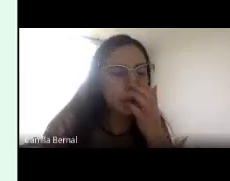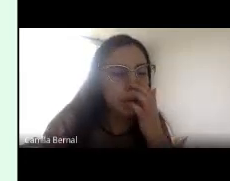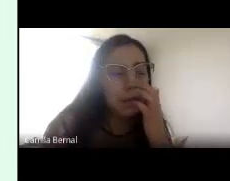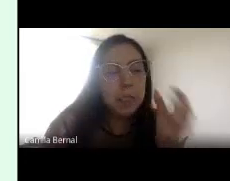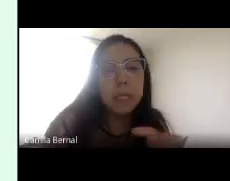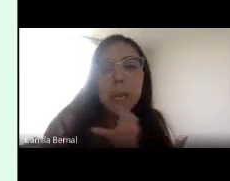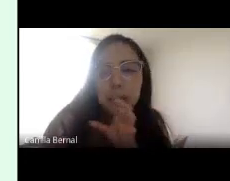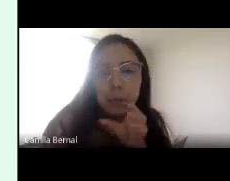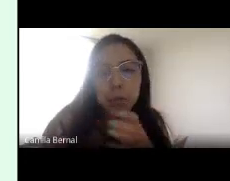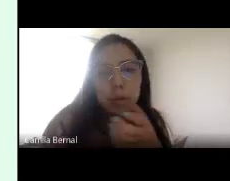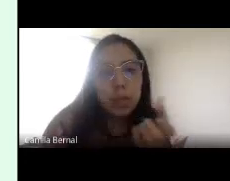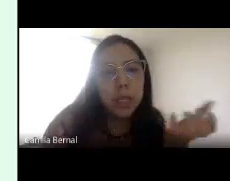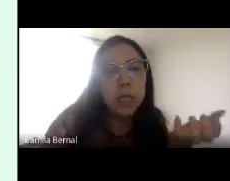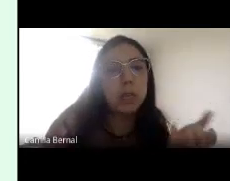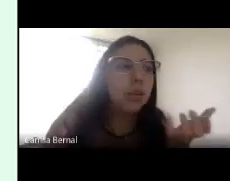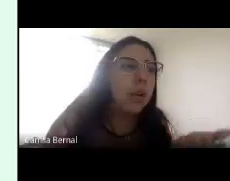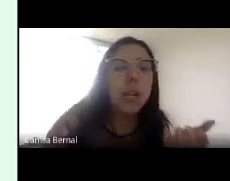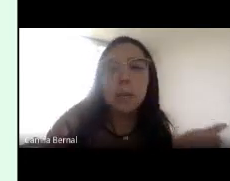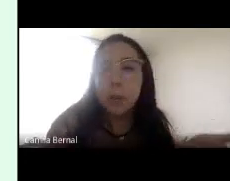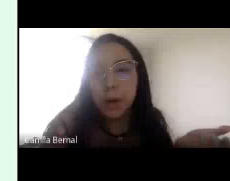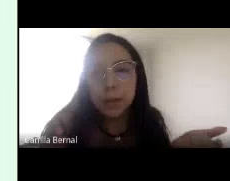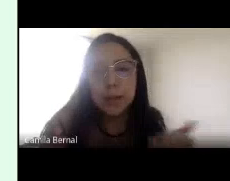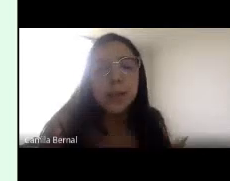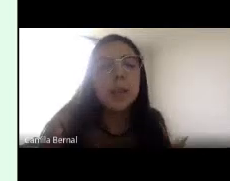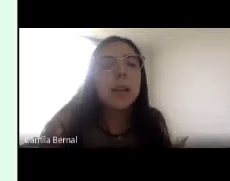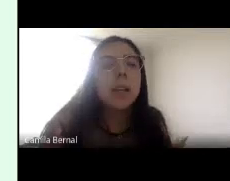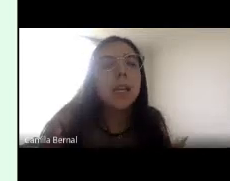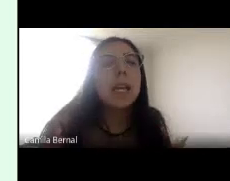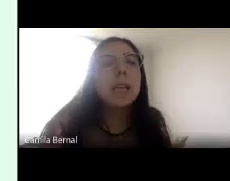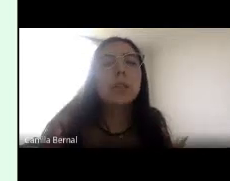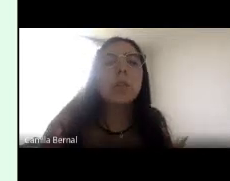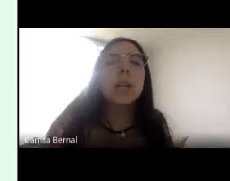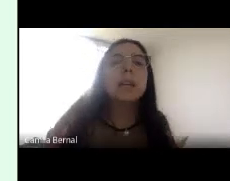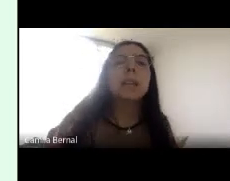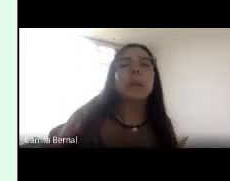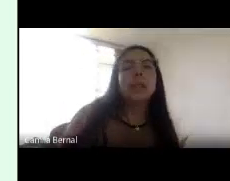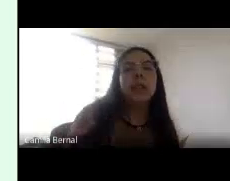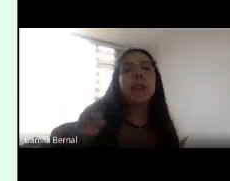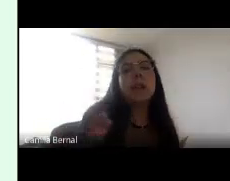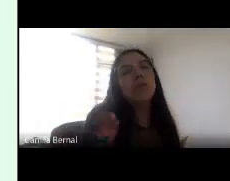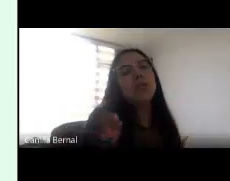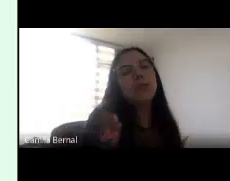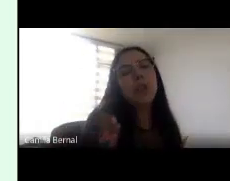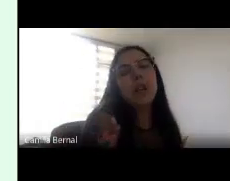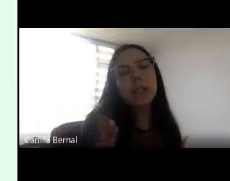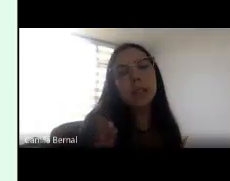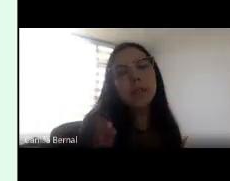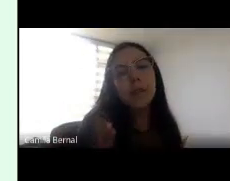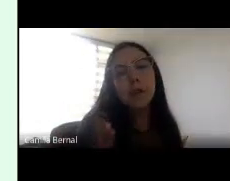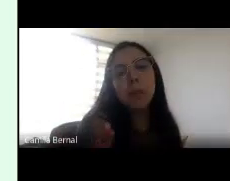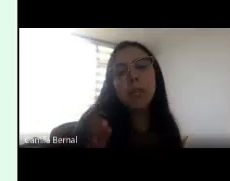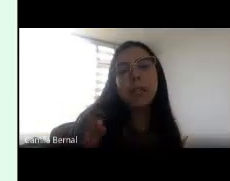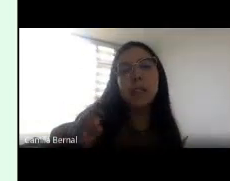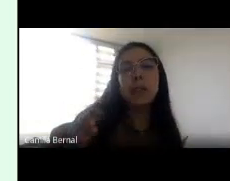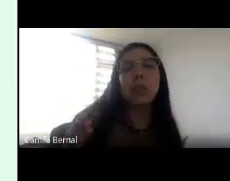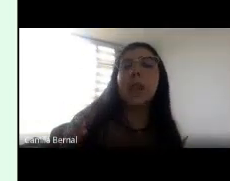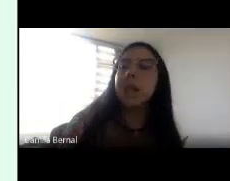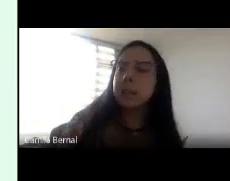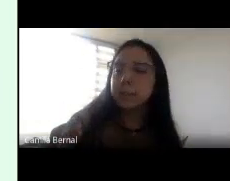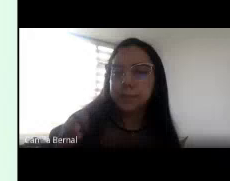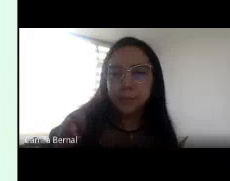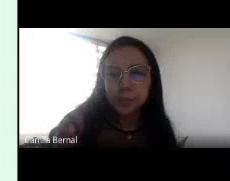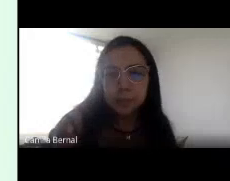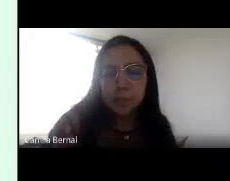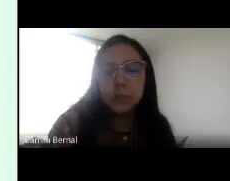es simplemente acercarnos y oler y probar. Y la turbidez también se da en unas unidades nefelométricas de